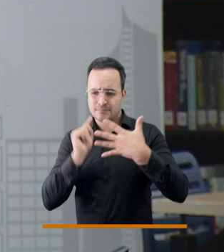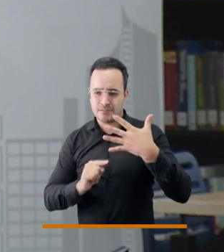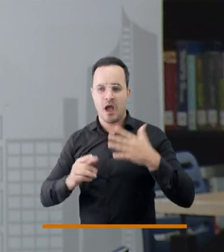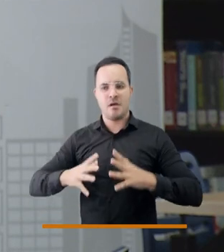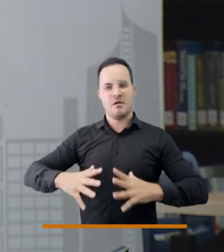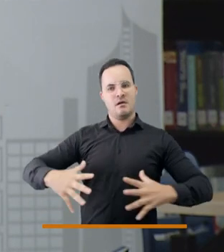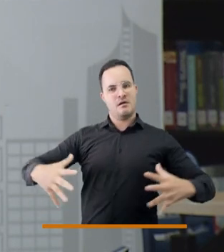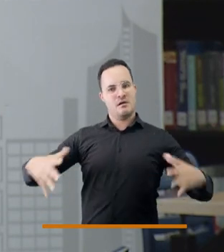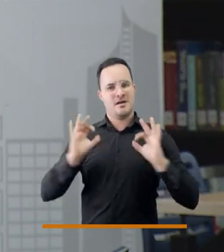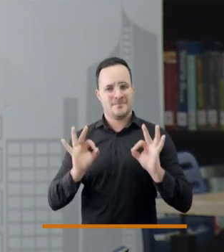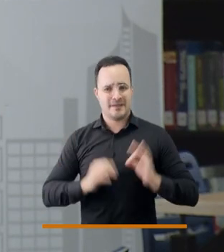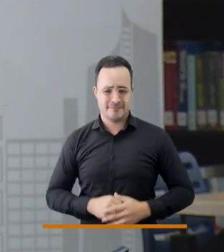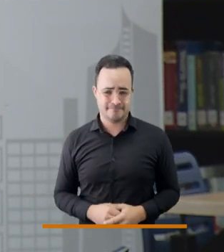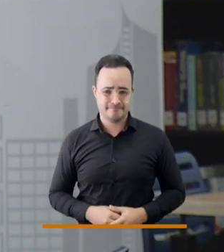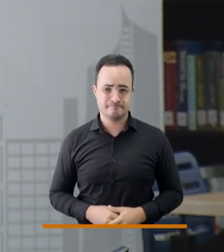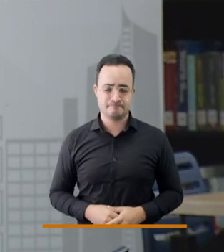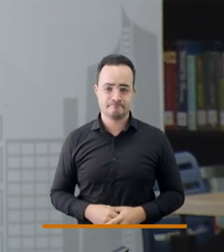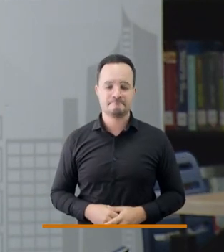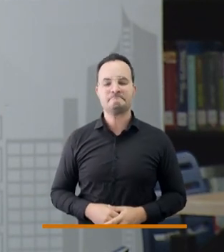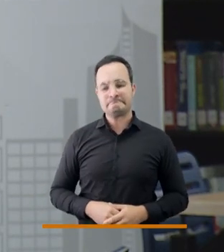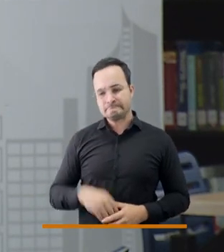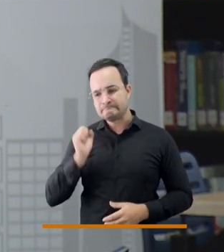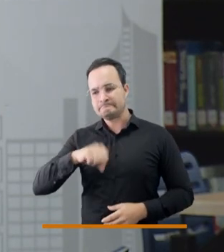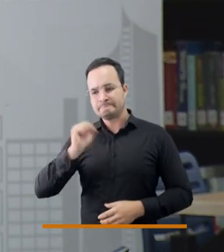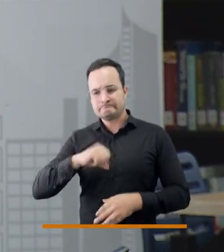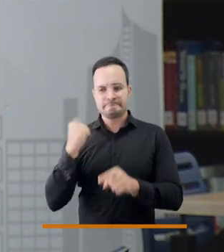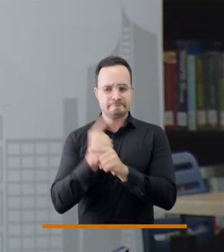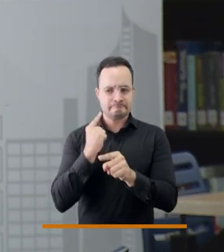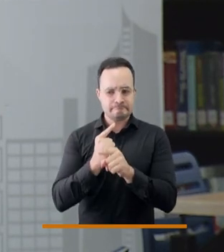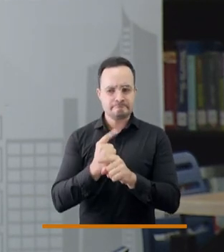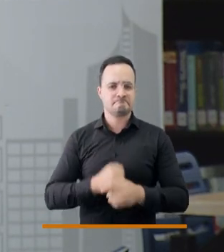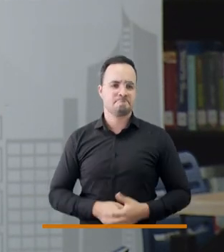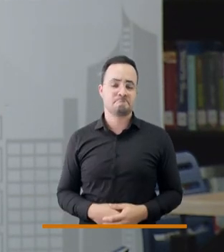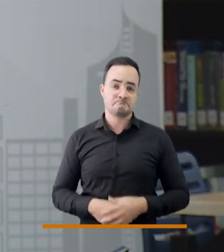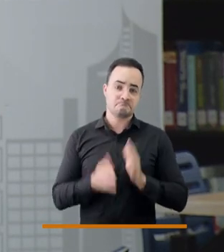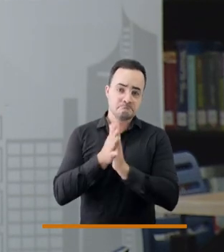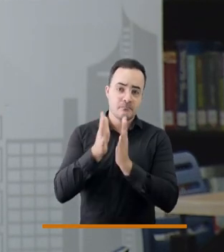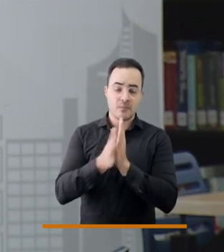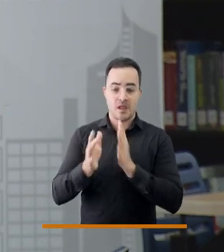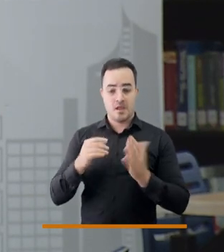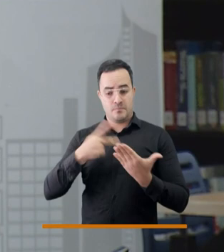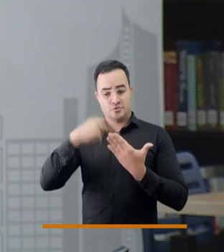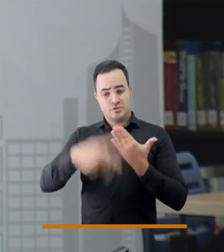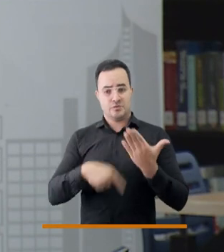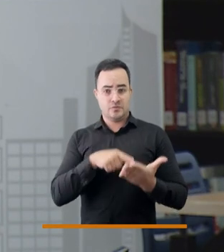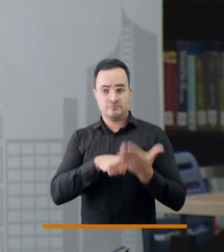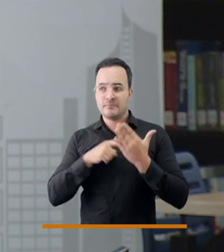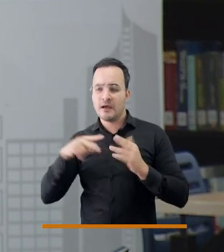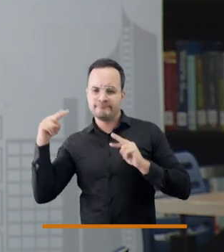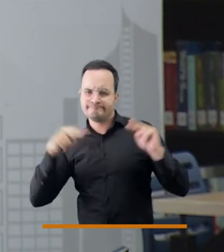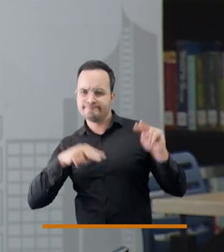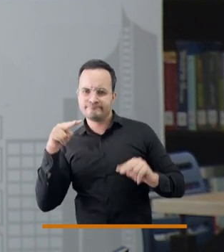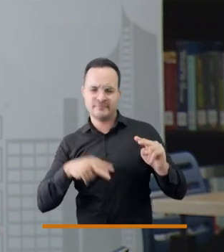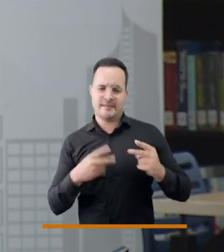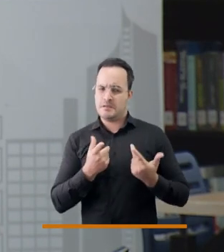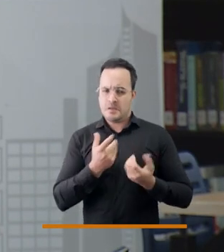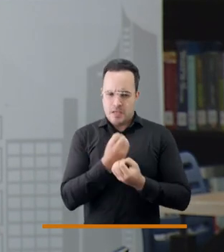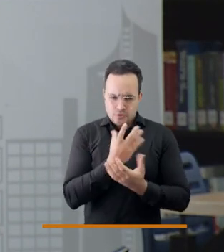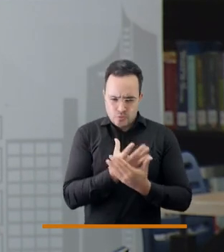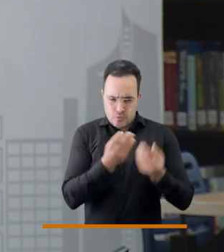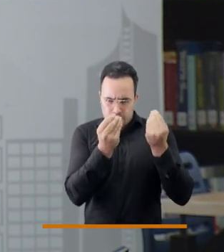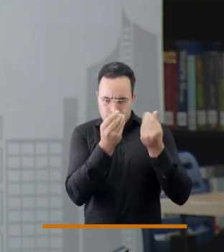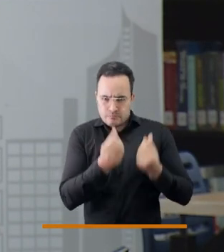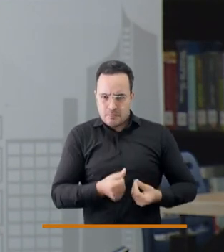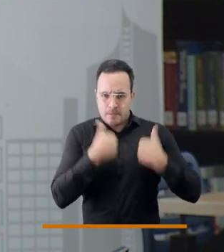Y precisamente continuando con este tema, la obra, dicen, concejal, que carece de estructuración financiera, estudio ambiental